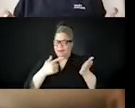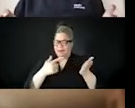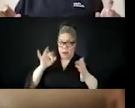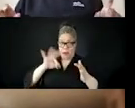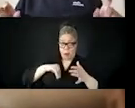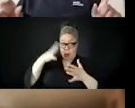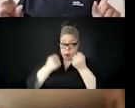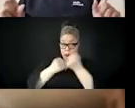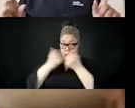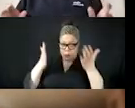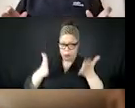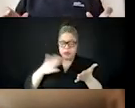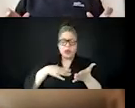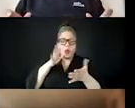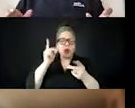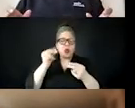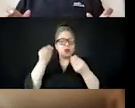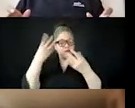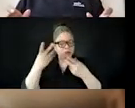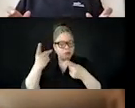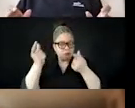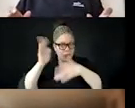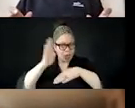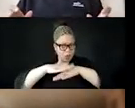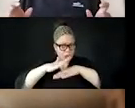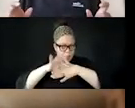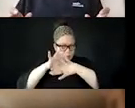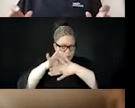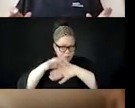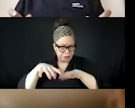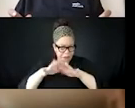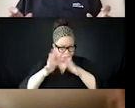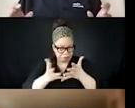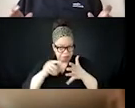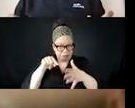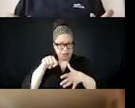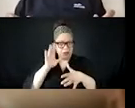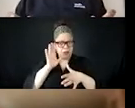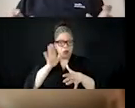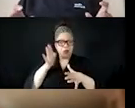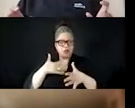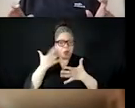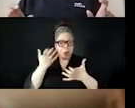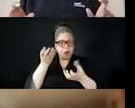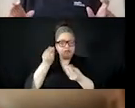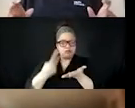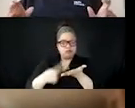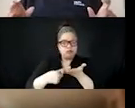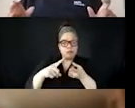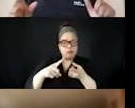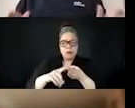bueno voy a hablar un poquito sobre la el auto